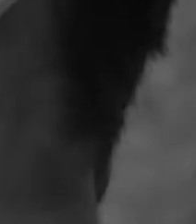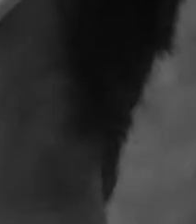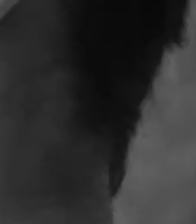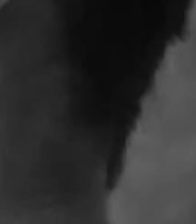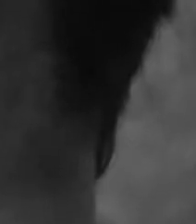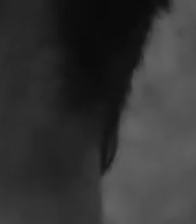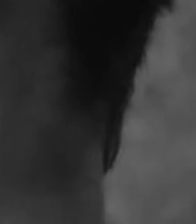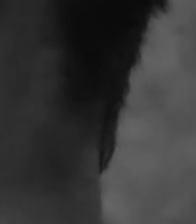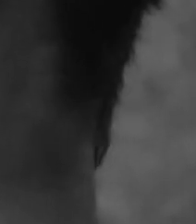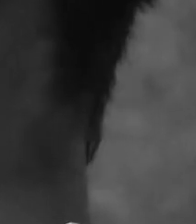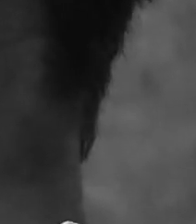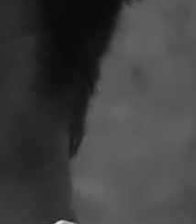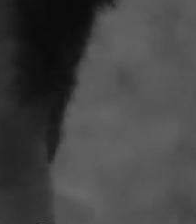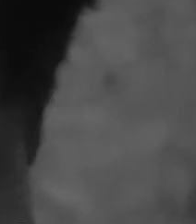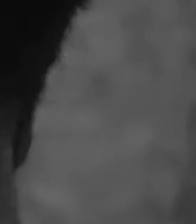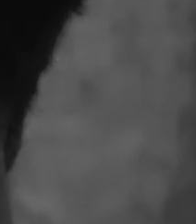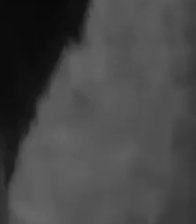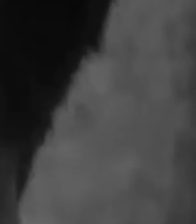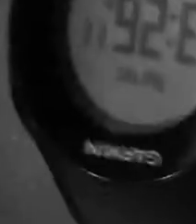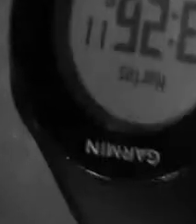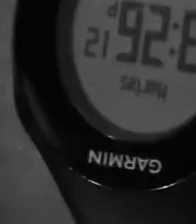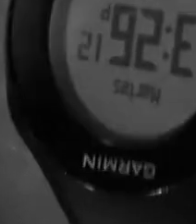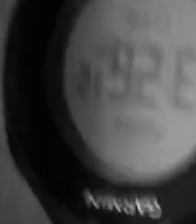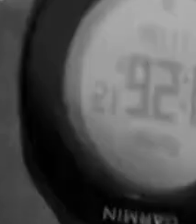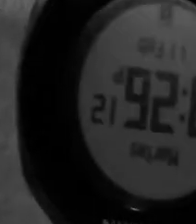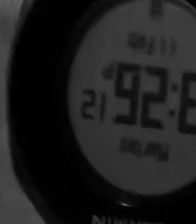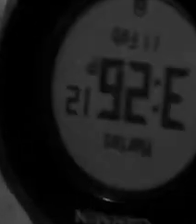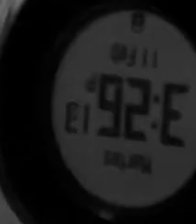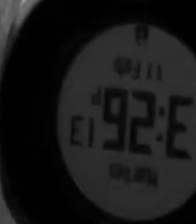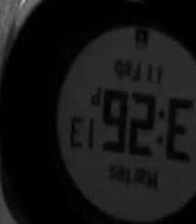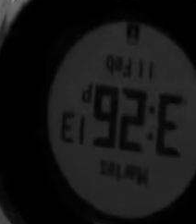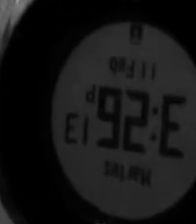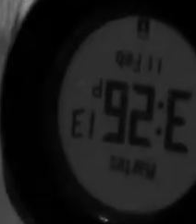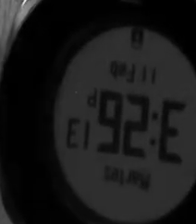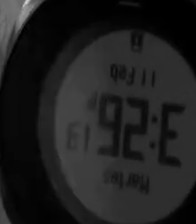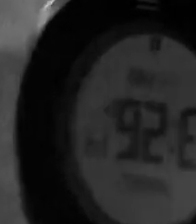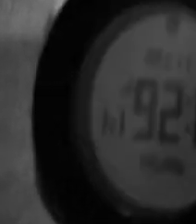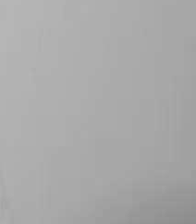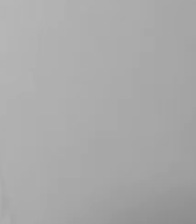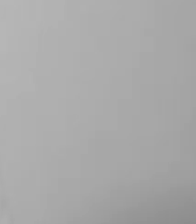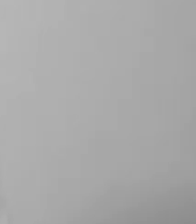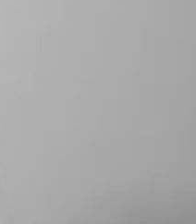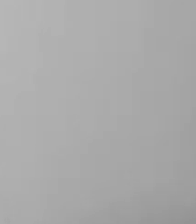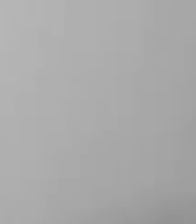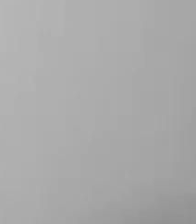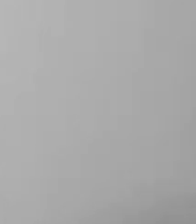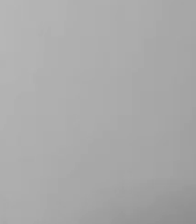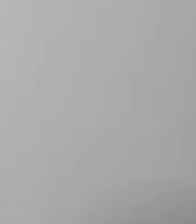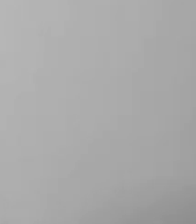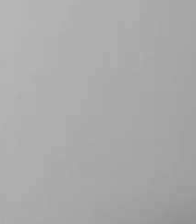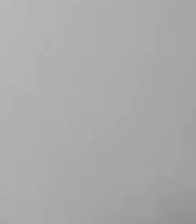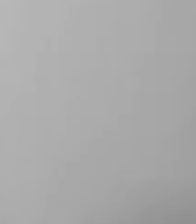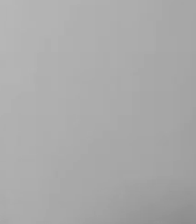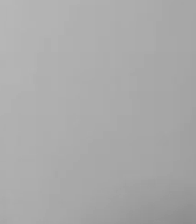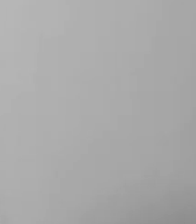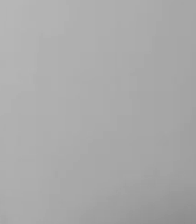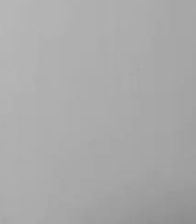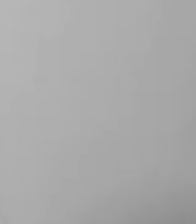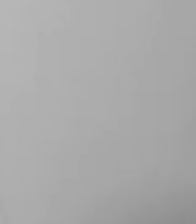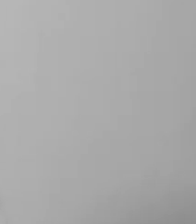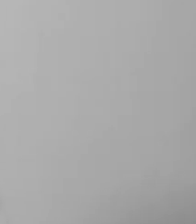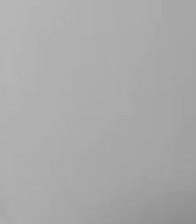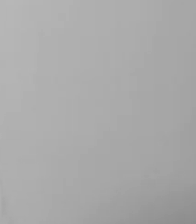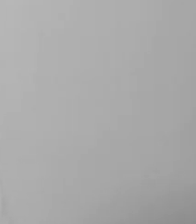Mucha gente dice que es ponerse los tenis y salir a correr, y no, entrenar para una maratón no es fácil. Hay que entrenar muchos días, mucho